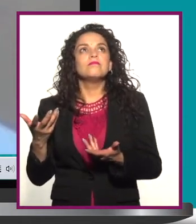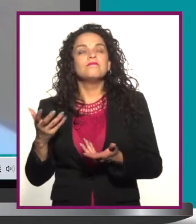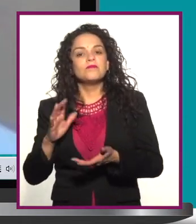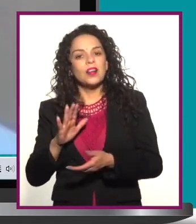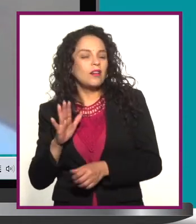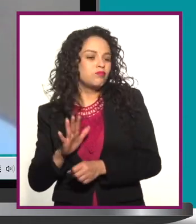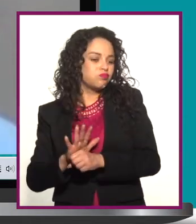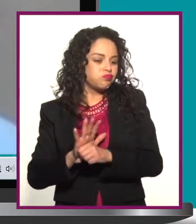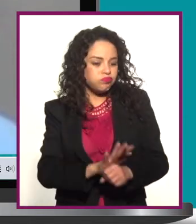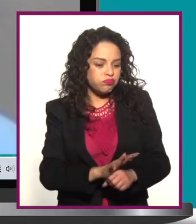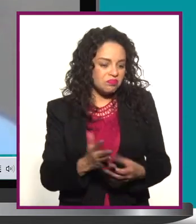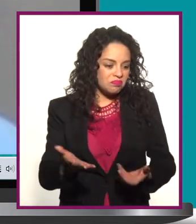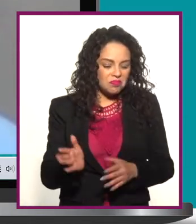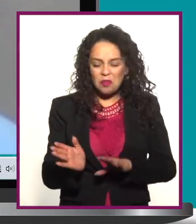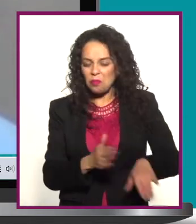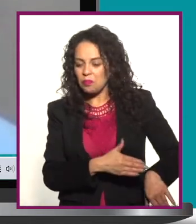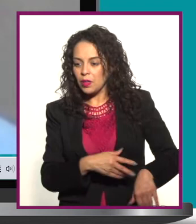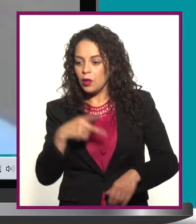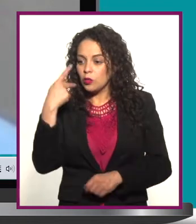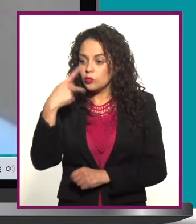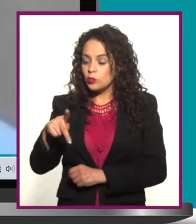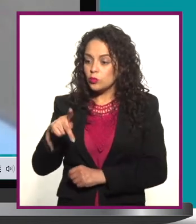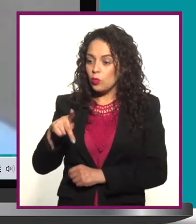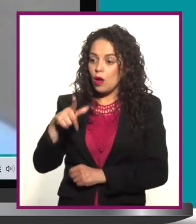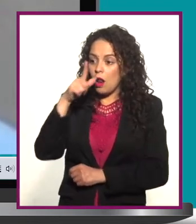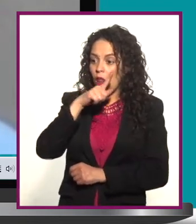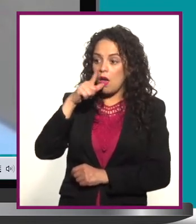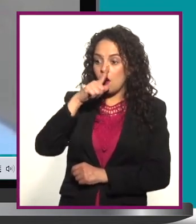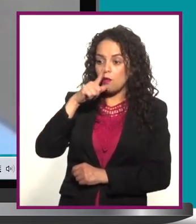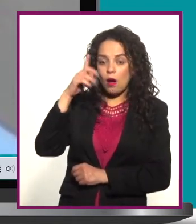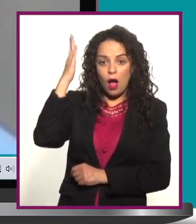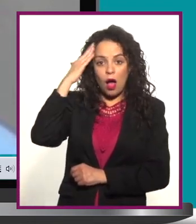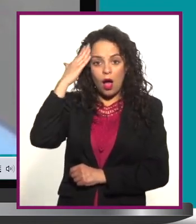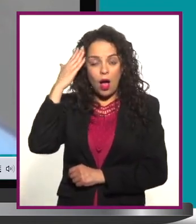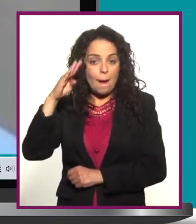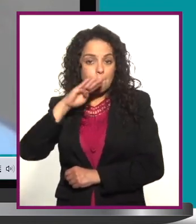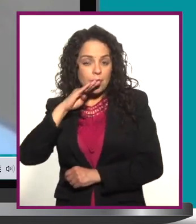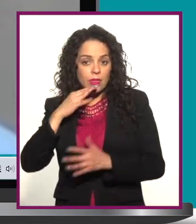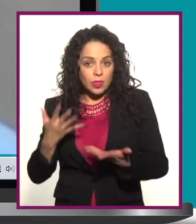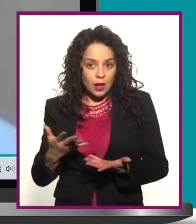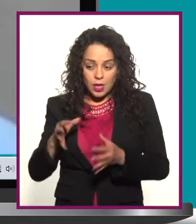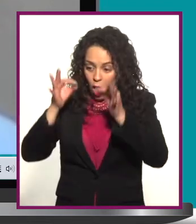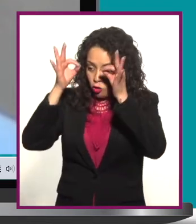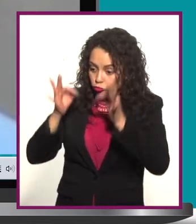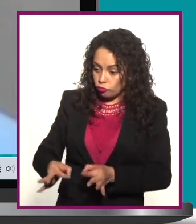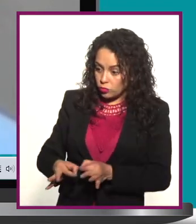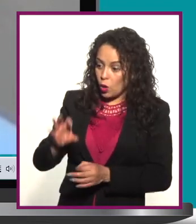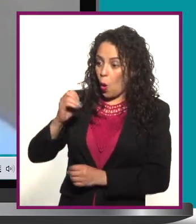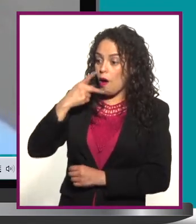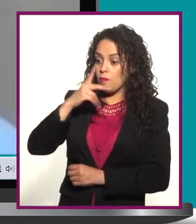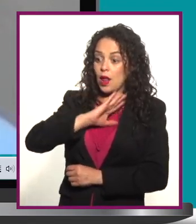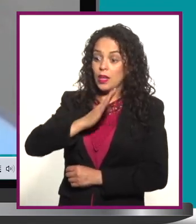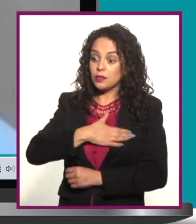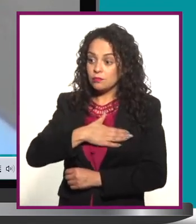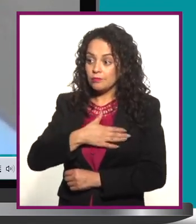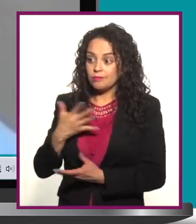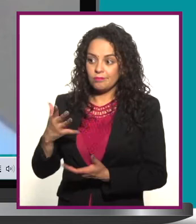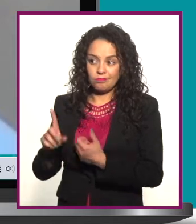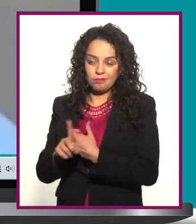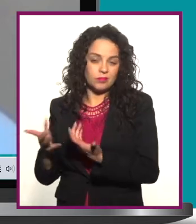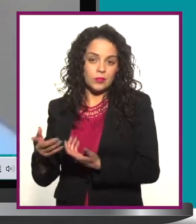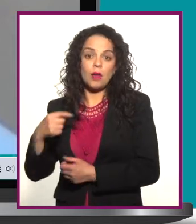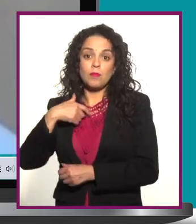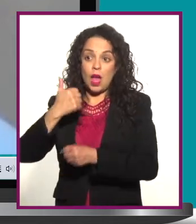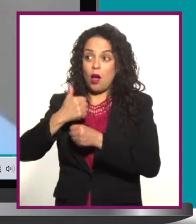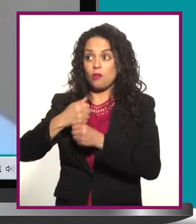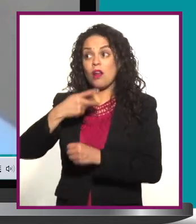menospreciar a las personas que su lengua materna es una lengua originaria y cuando hablan español pues hay problema.